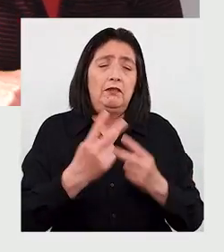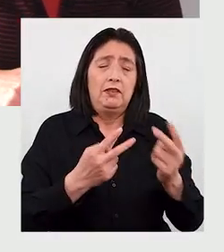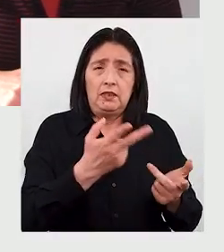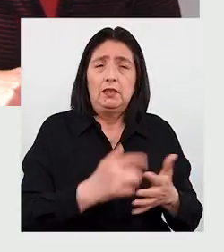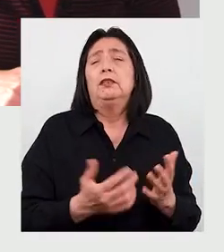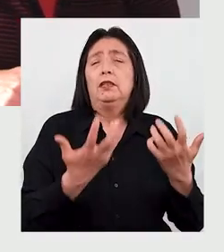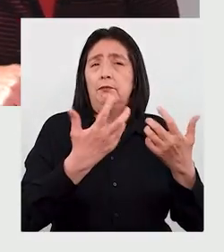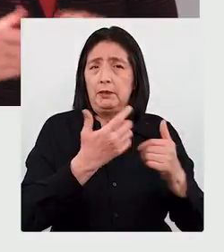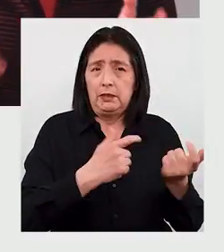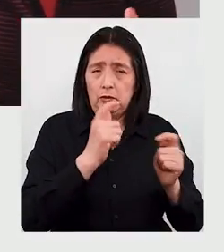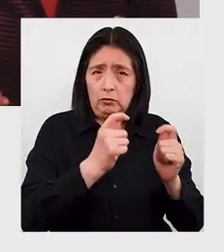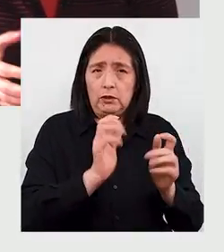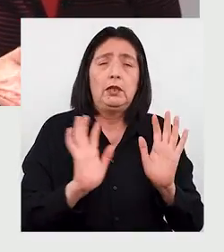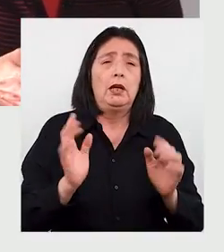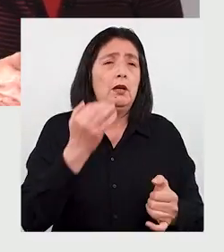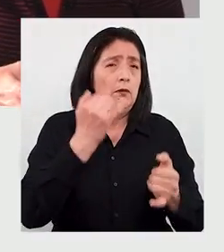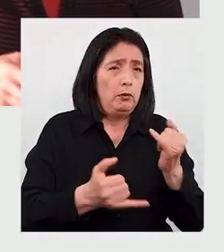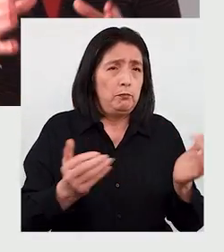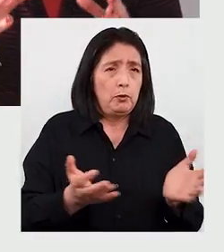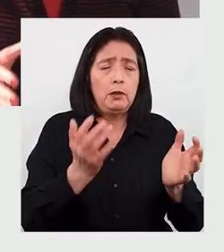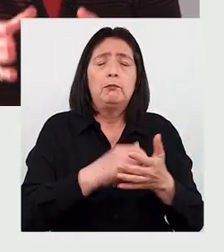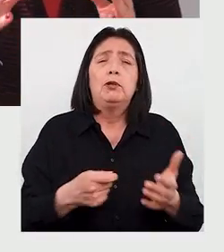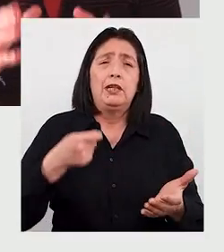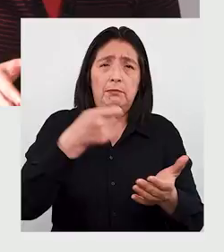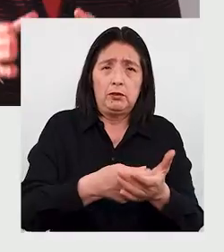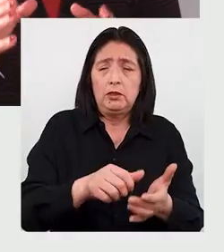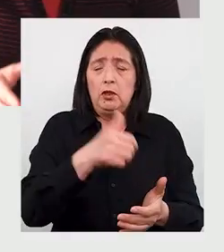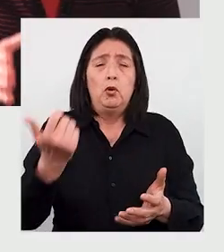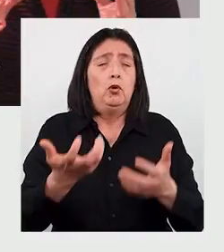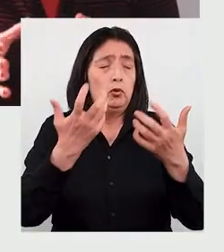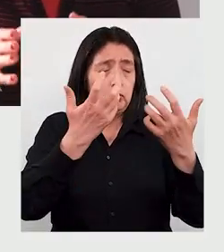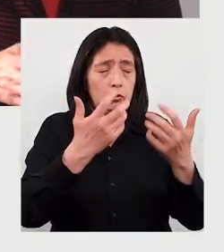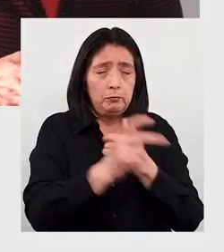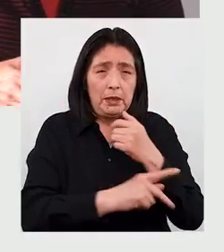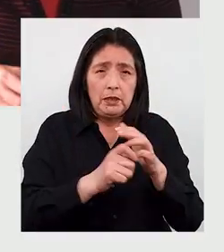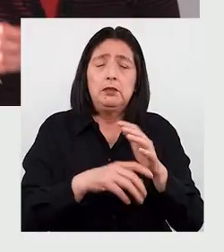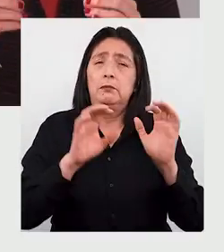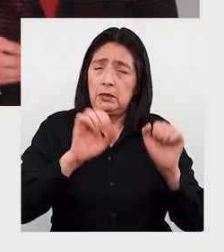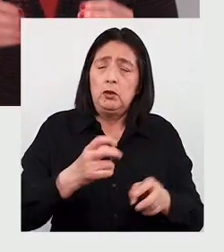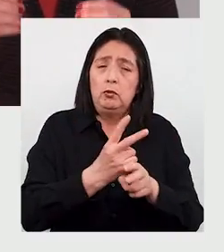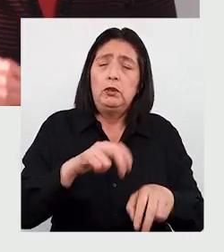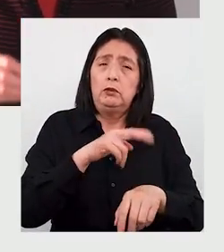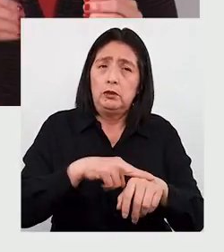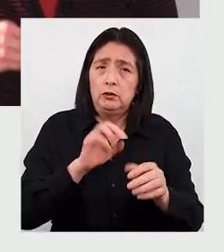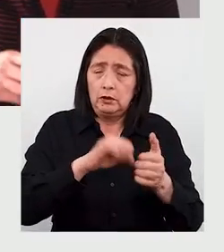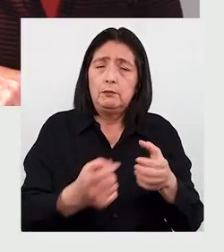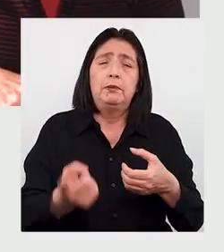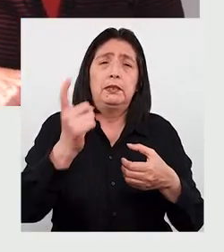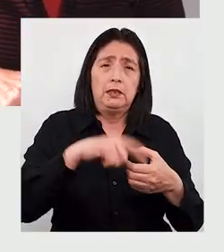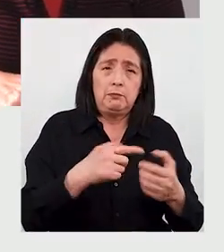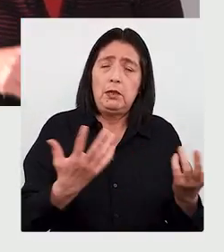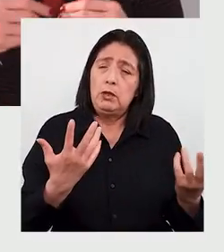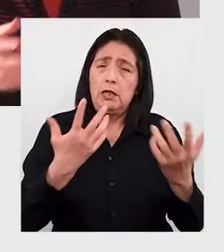industria turística. Por último, promovemos la inversión extranjera directa sostenible como una actividad que